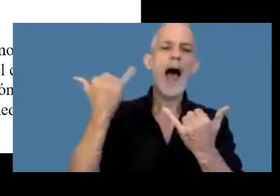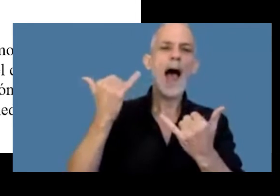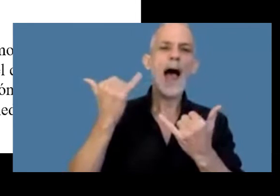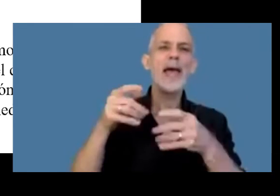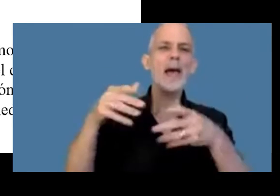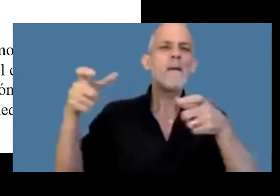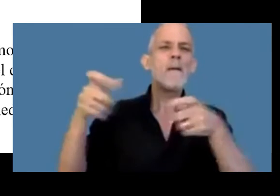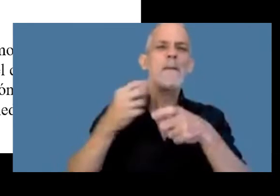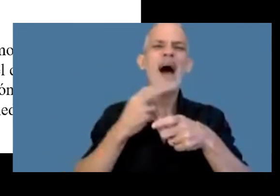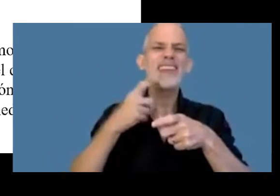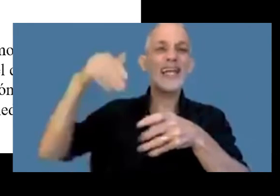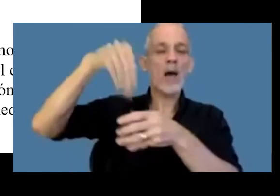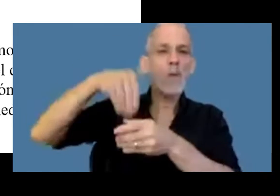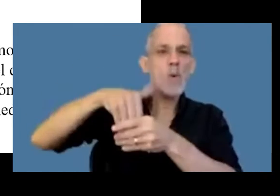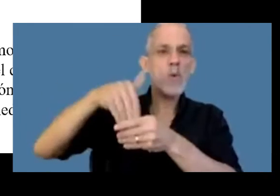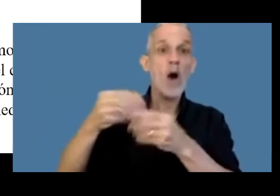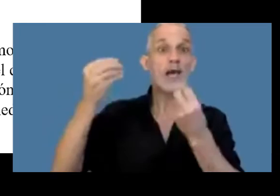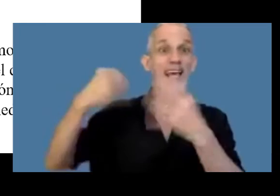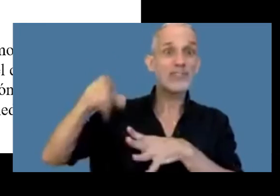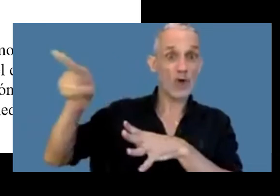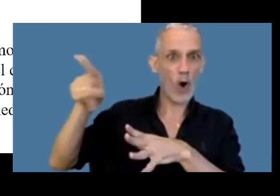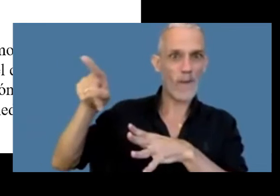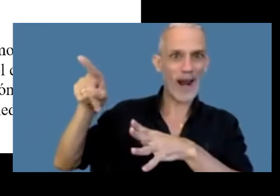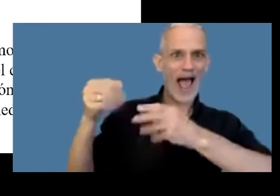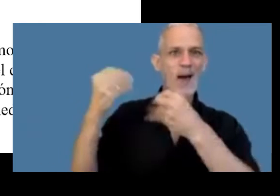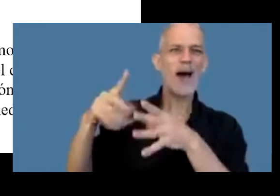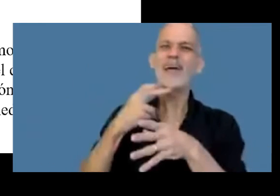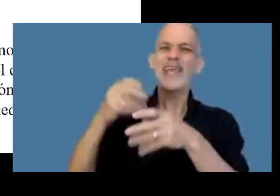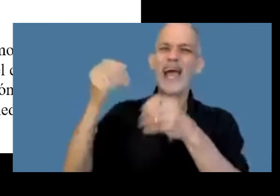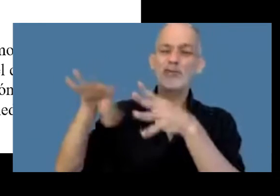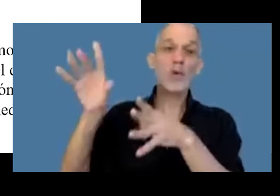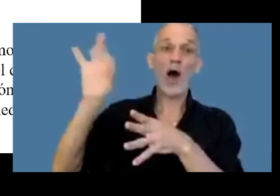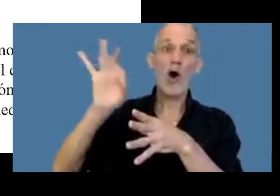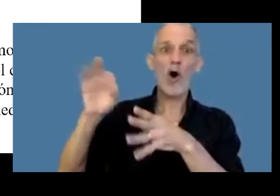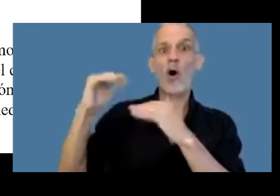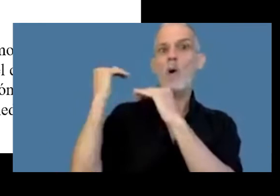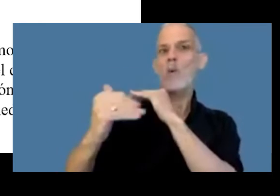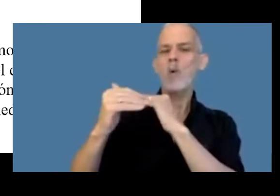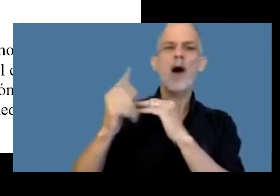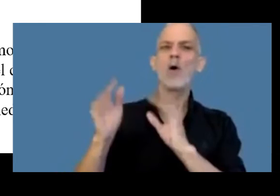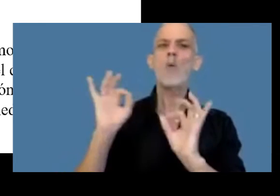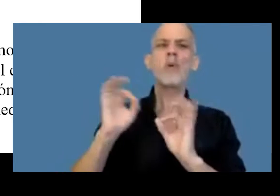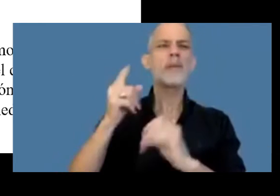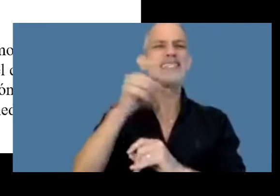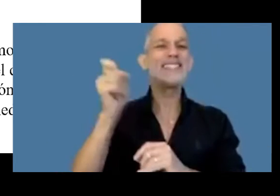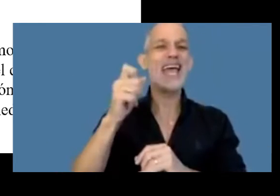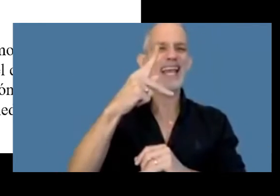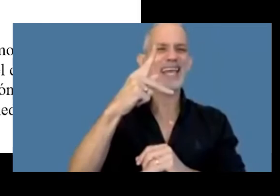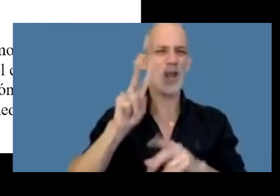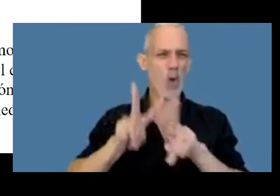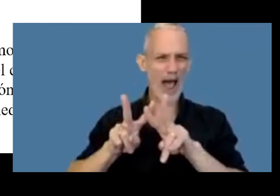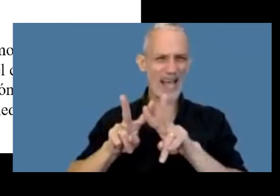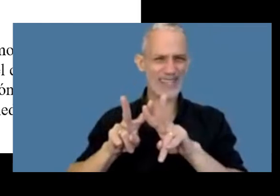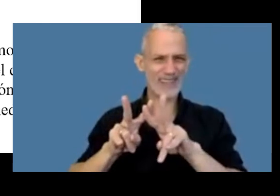para almacenar los excedentes de energía o si la potencia de la instalación era de más de 100 kilowatts. Este cargo